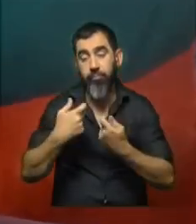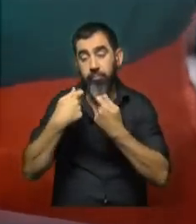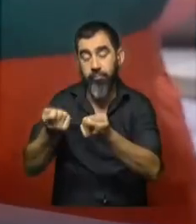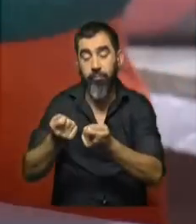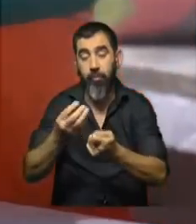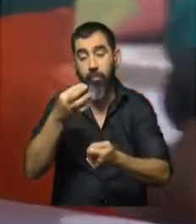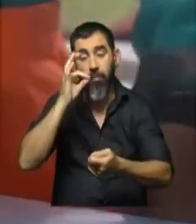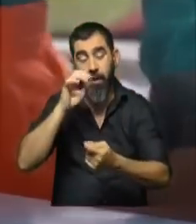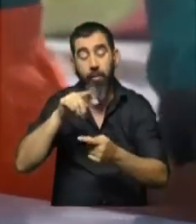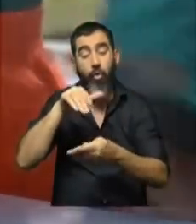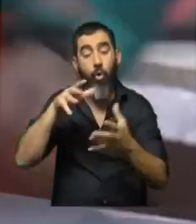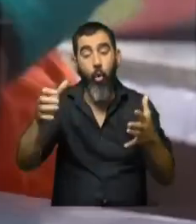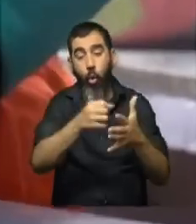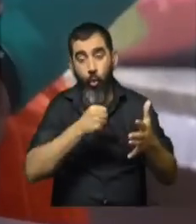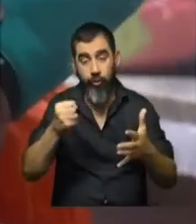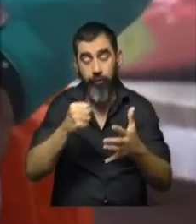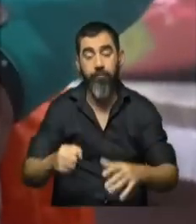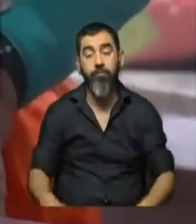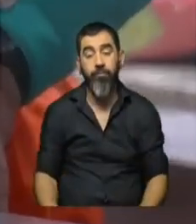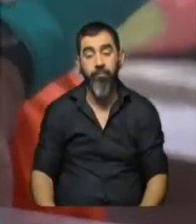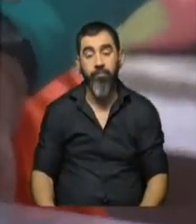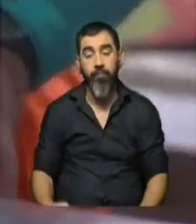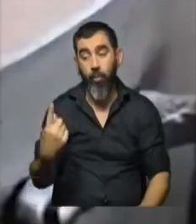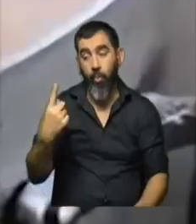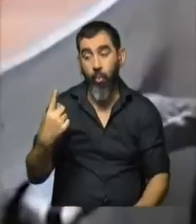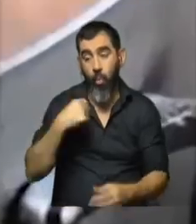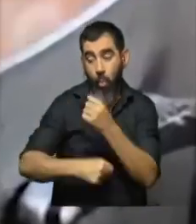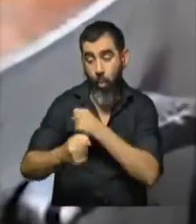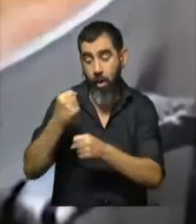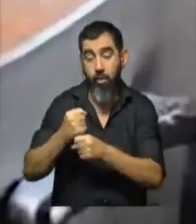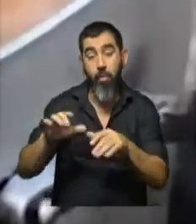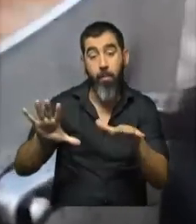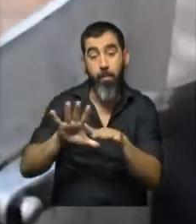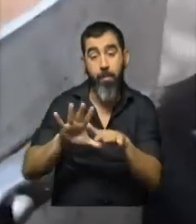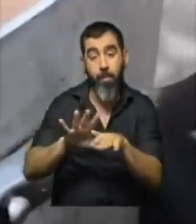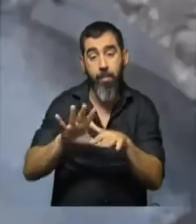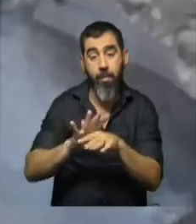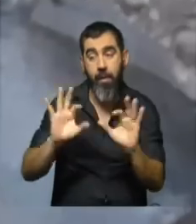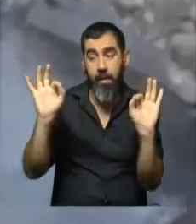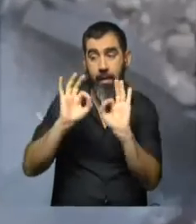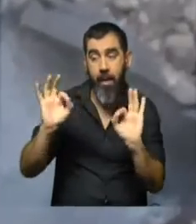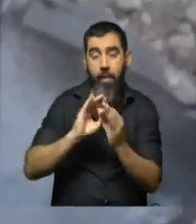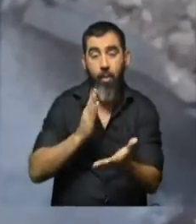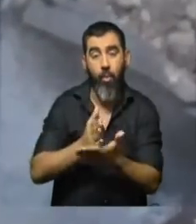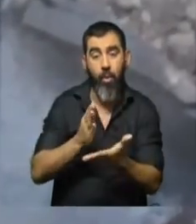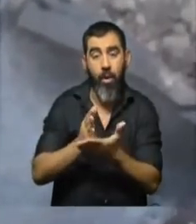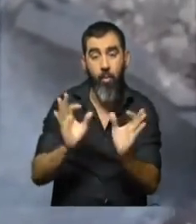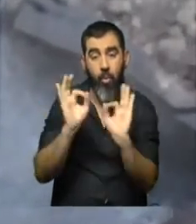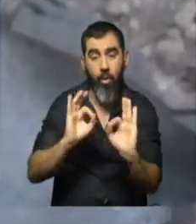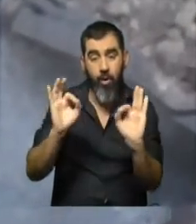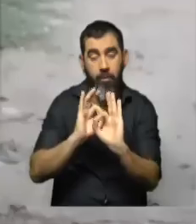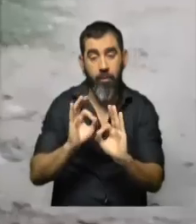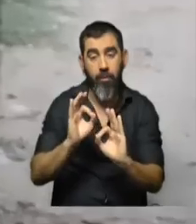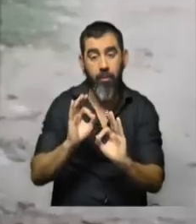los merenderos y a las ollas solidarias. Hace un año que el Mides no colabora con el colectivo.